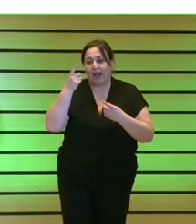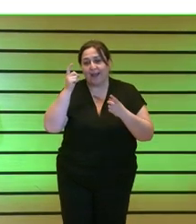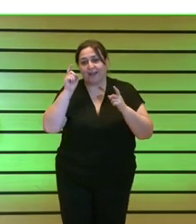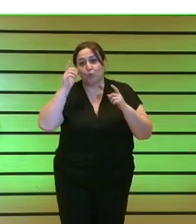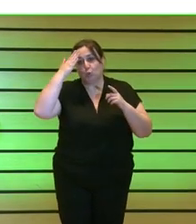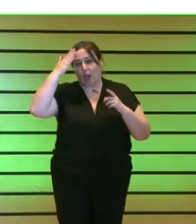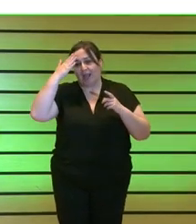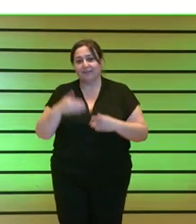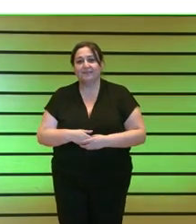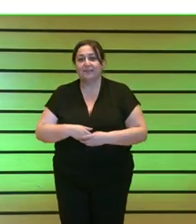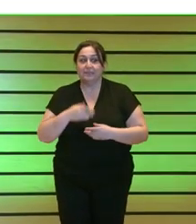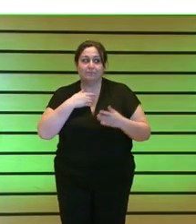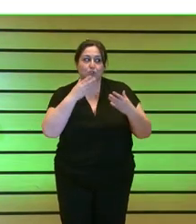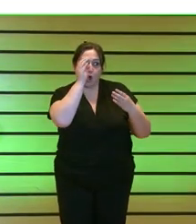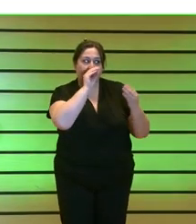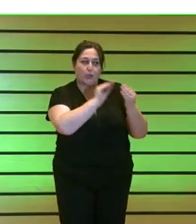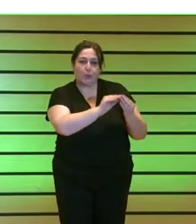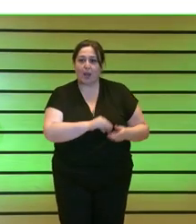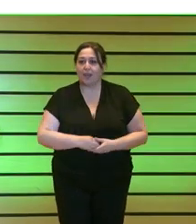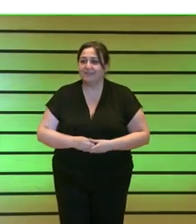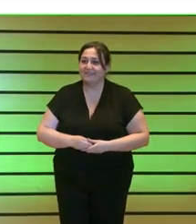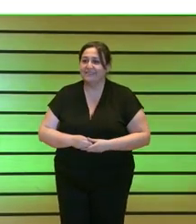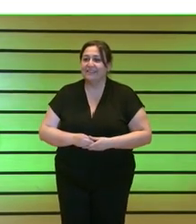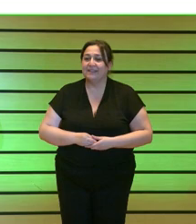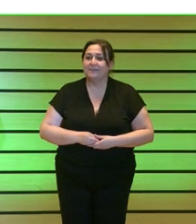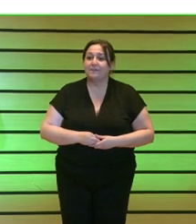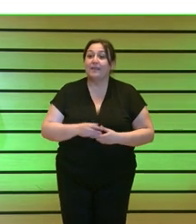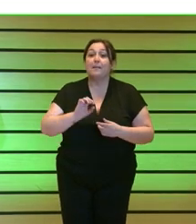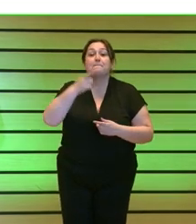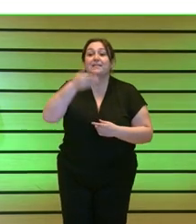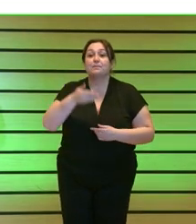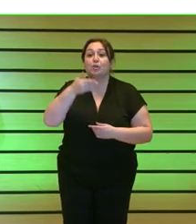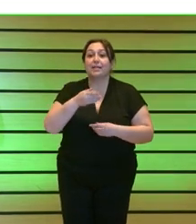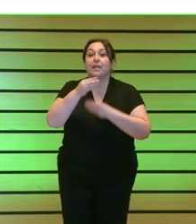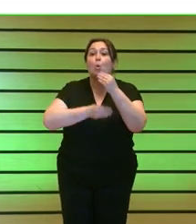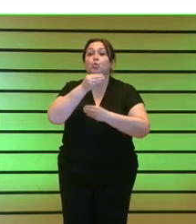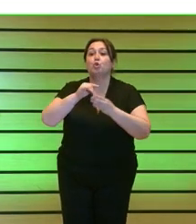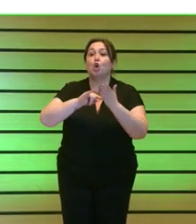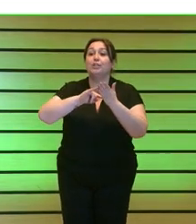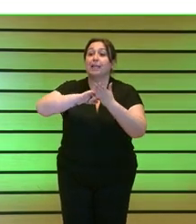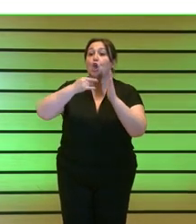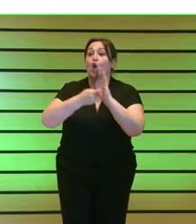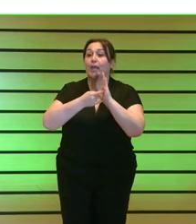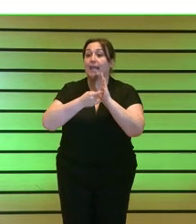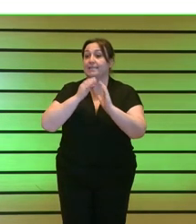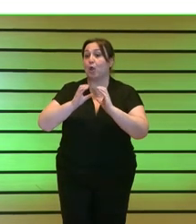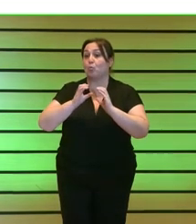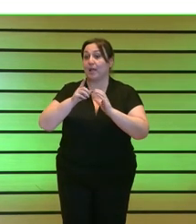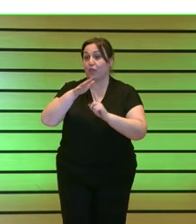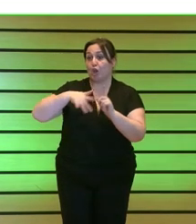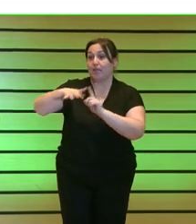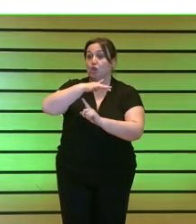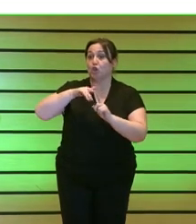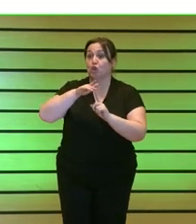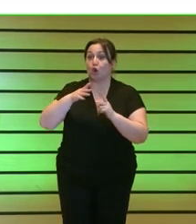la tutora estoy contigo y sobre todo el uso de tics en estos entornos medioambientales inclusivos y